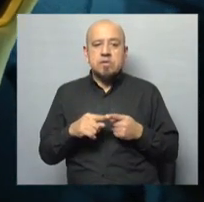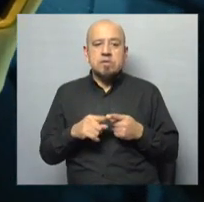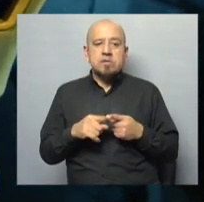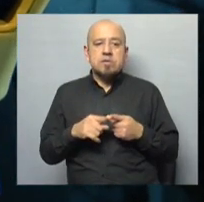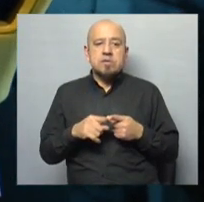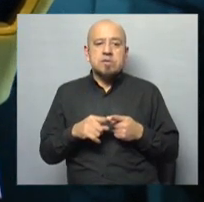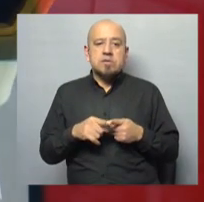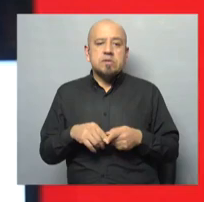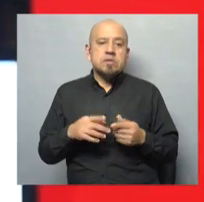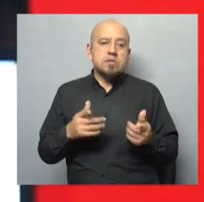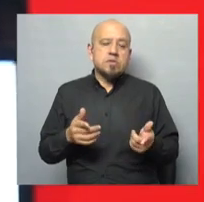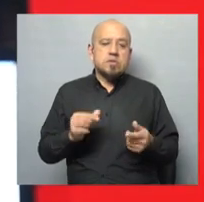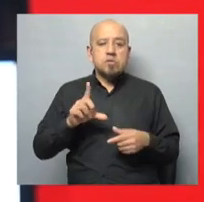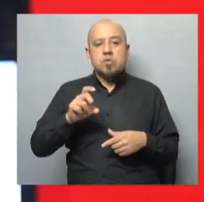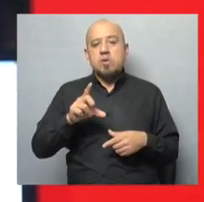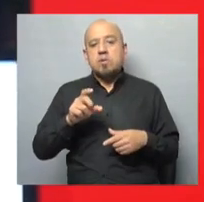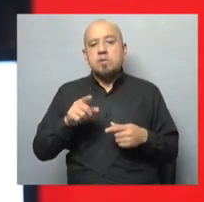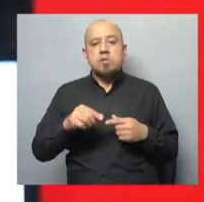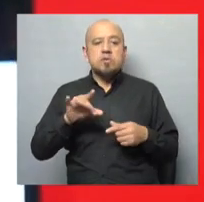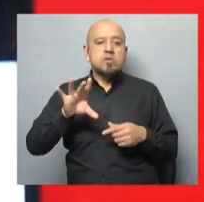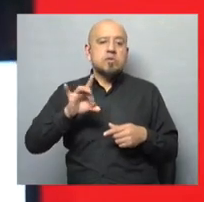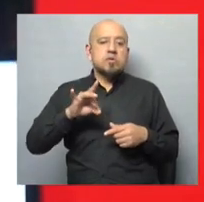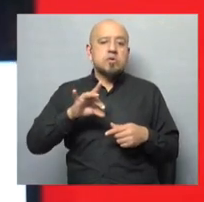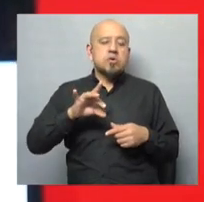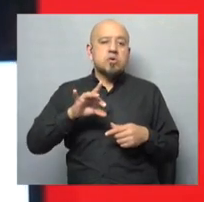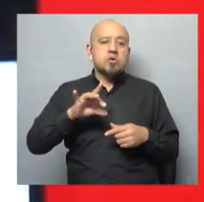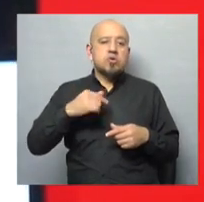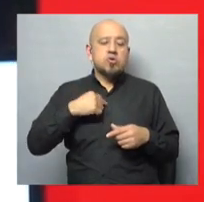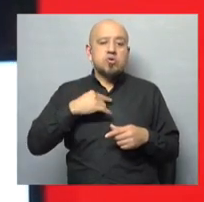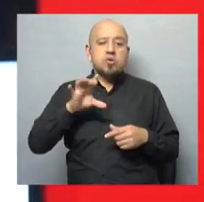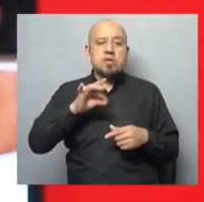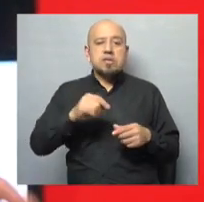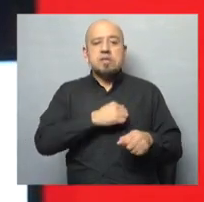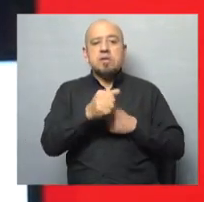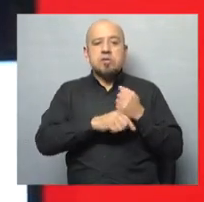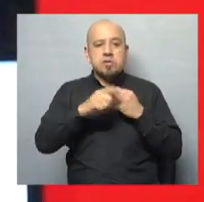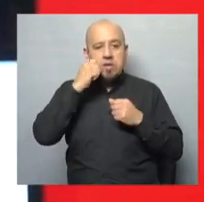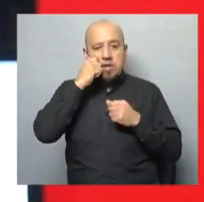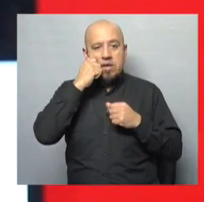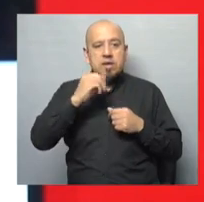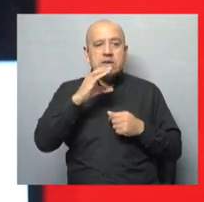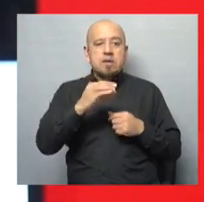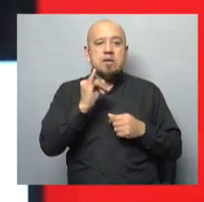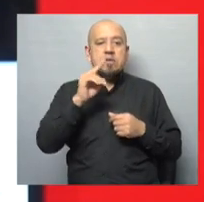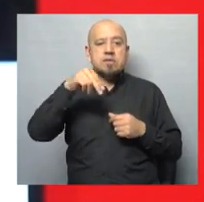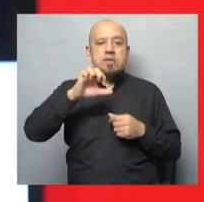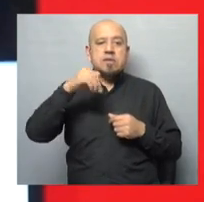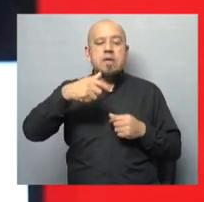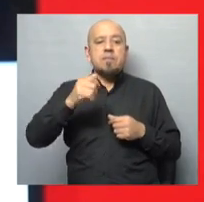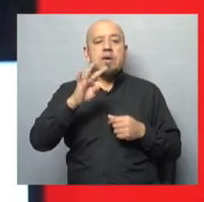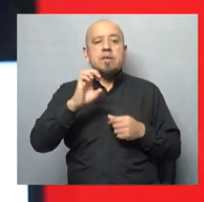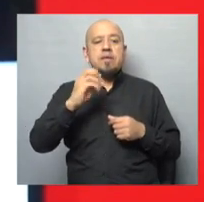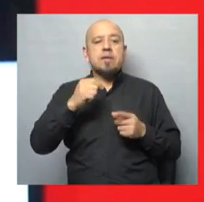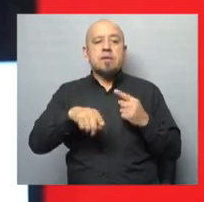no evidentemente si yo con 15 años me asocia cinemateca después se hace con 17 empecé ir al teatro yo que sé y